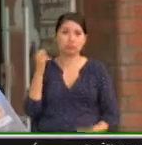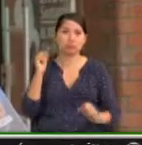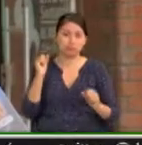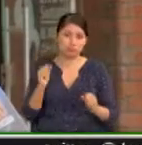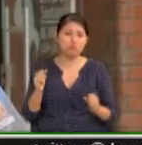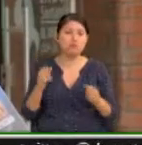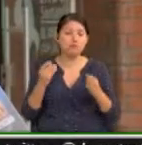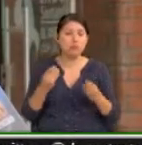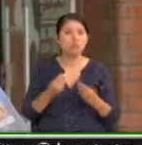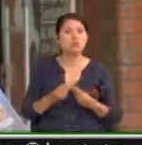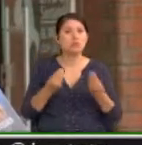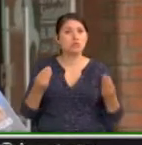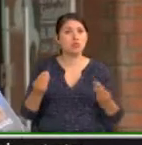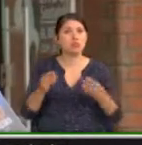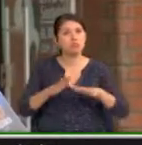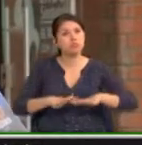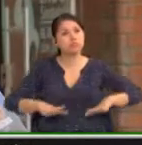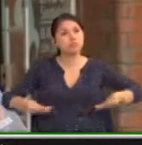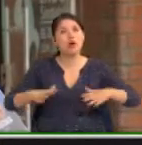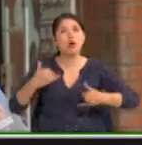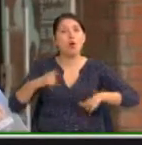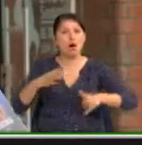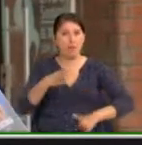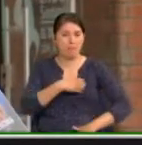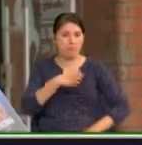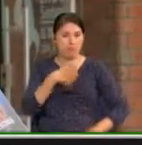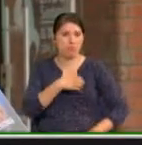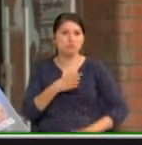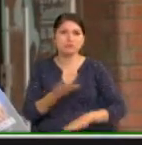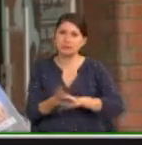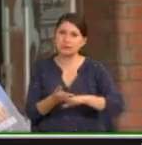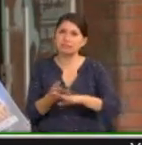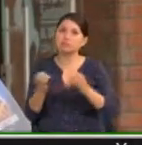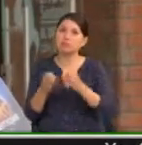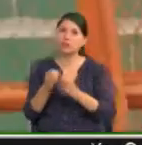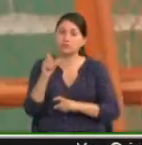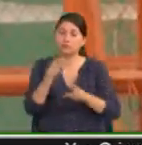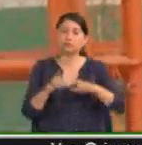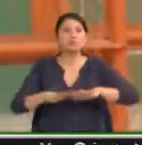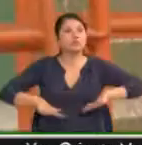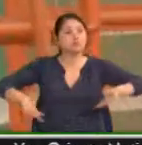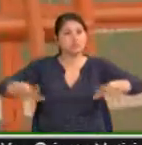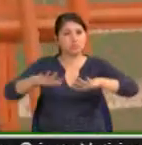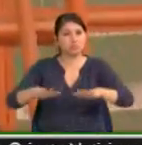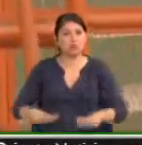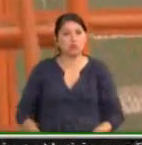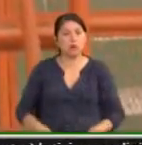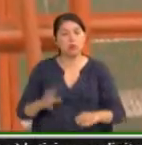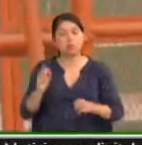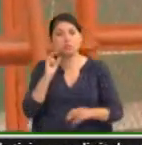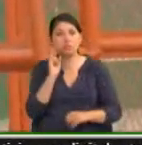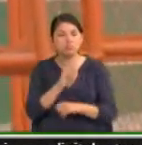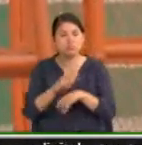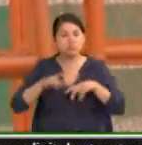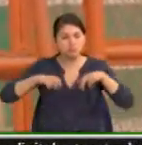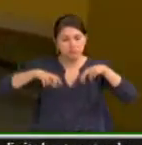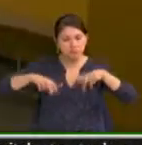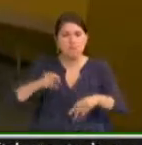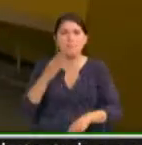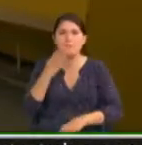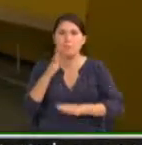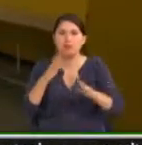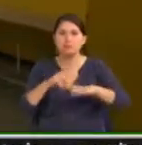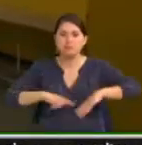obviamente siempre irle dando más altura a nuestros campeonatos e ir exigiendo cada vez más a los escenarios. La comisión revisó graderías,